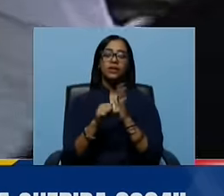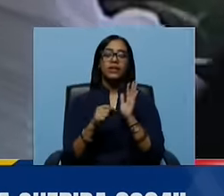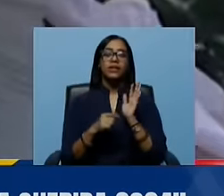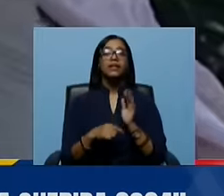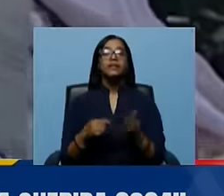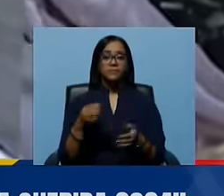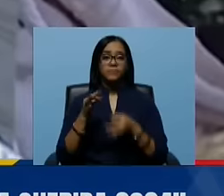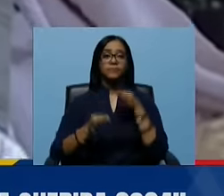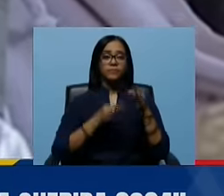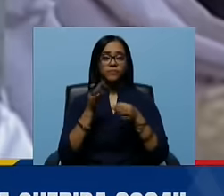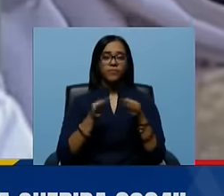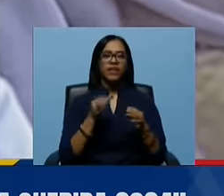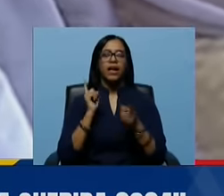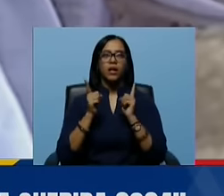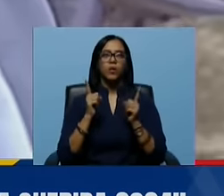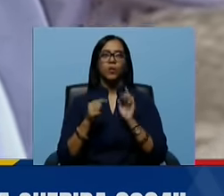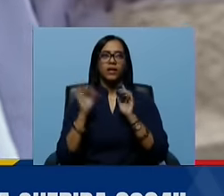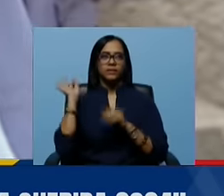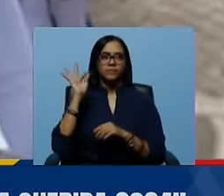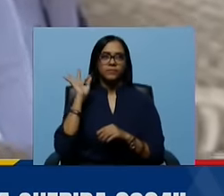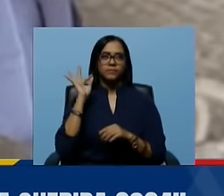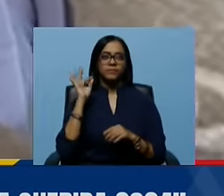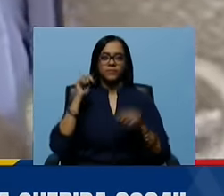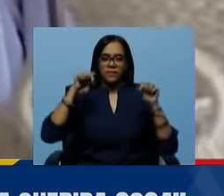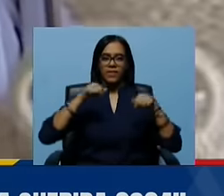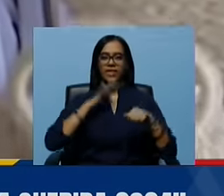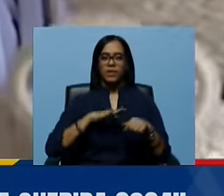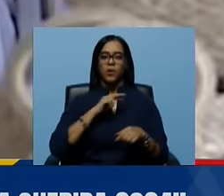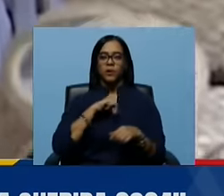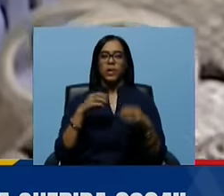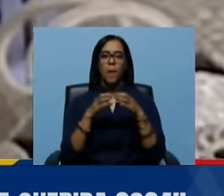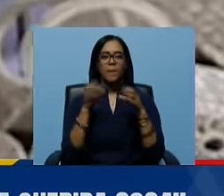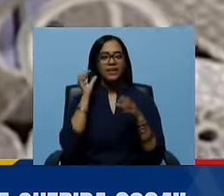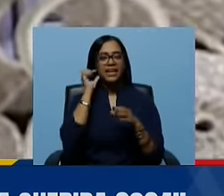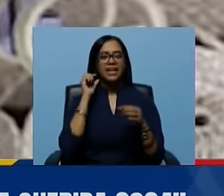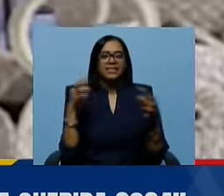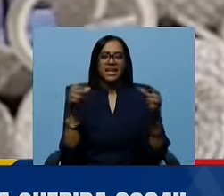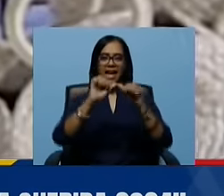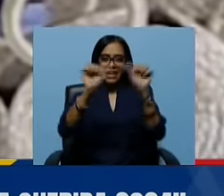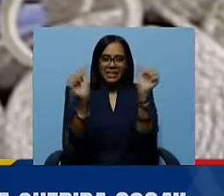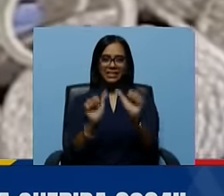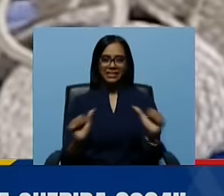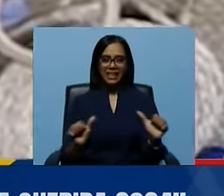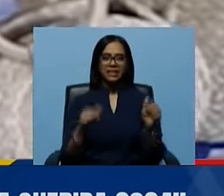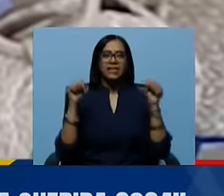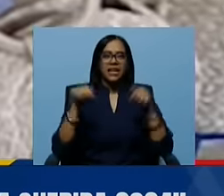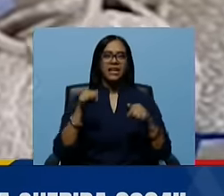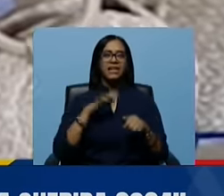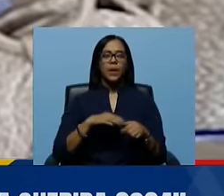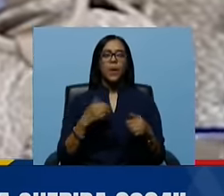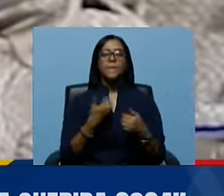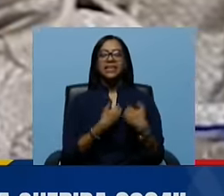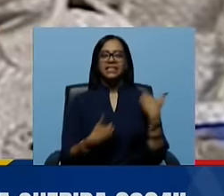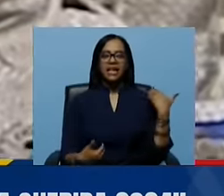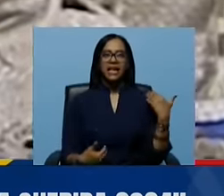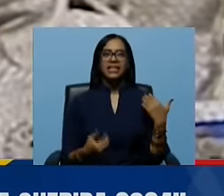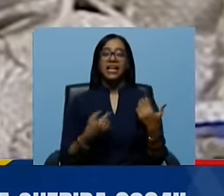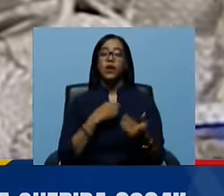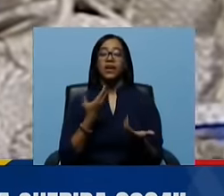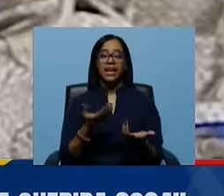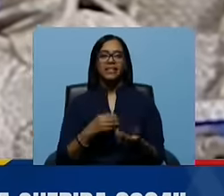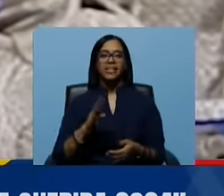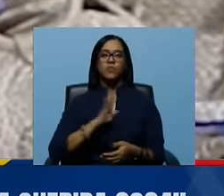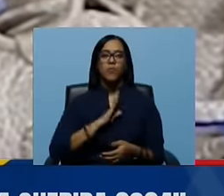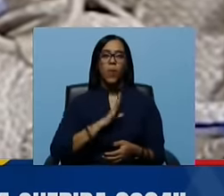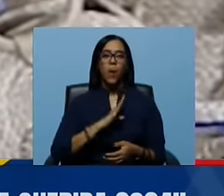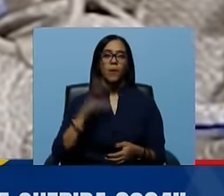algunas manifestaciones. Aquí estamos con nuestras compañeras artesanas, aquí estamos, presidente, con lo que es el patrimonio inmaterial